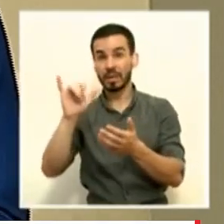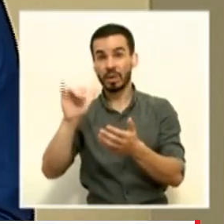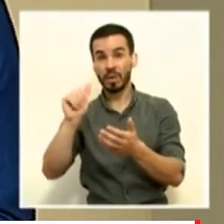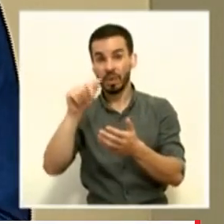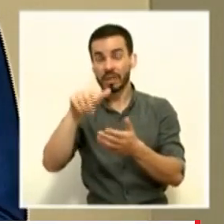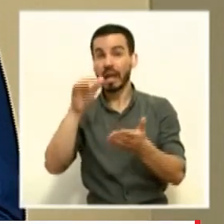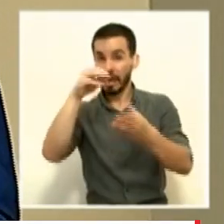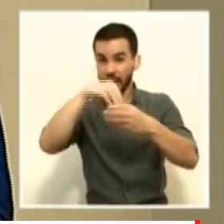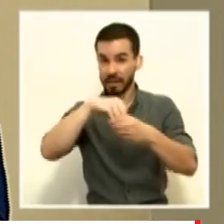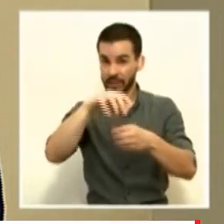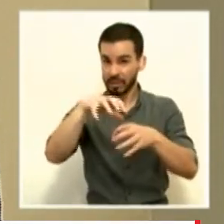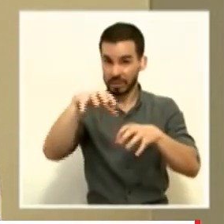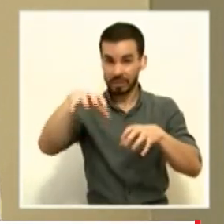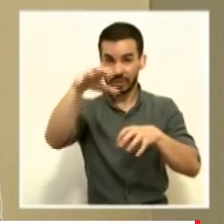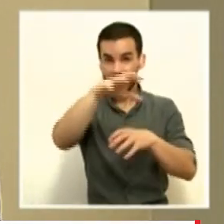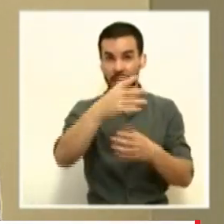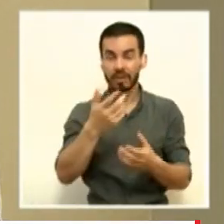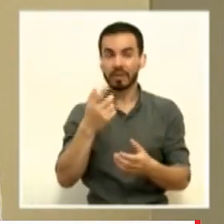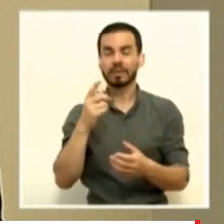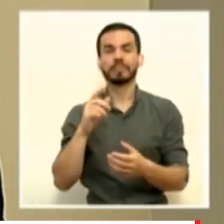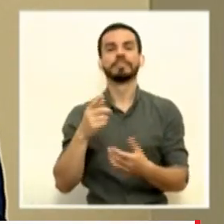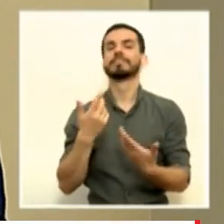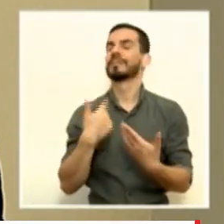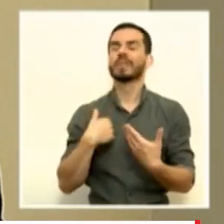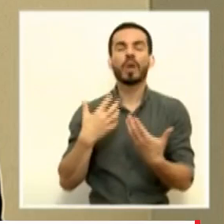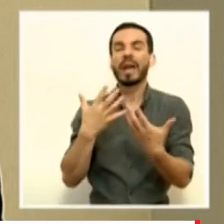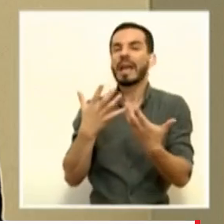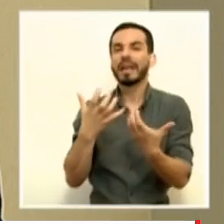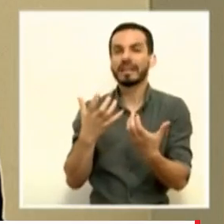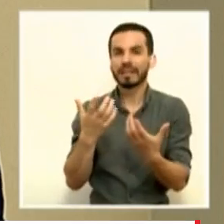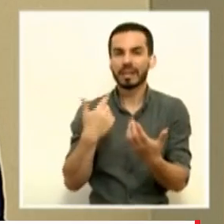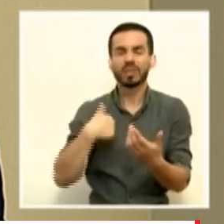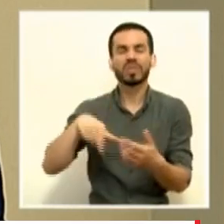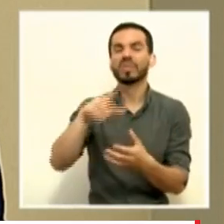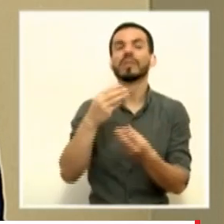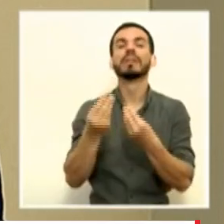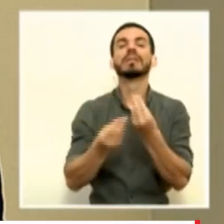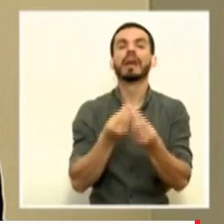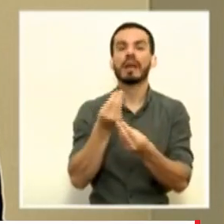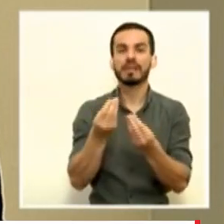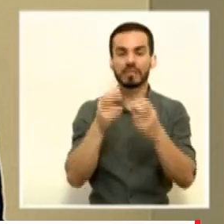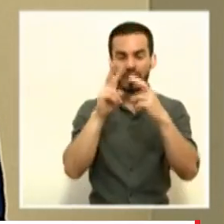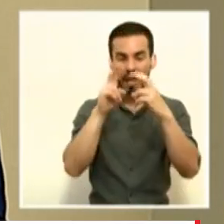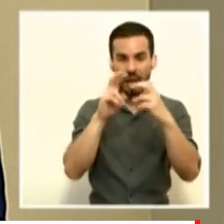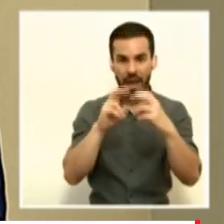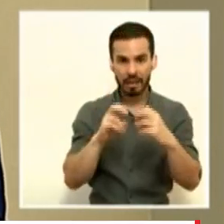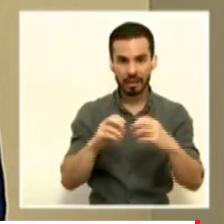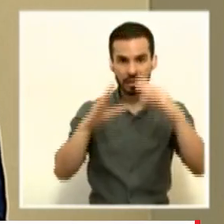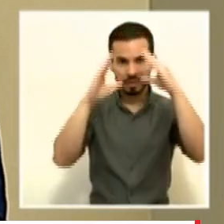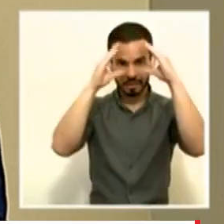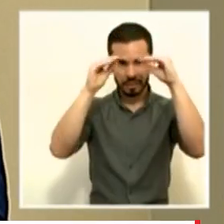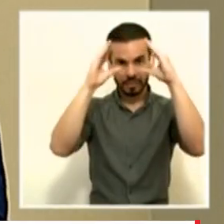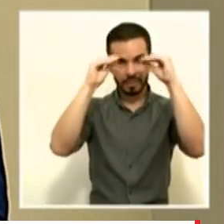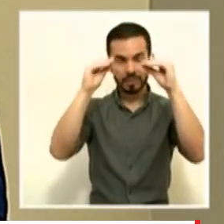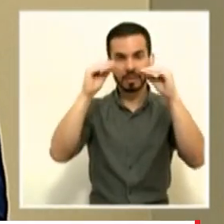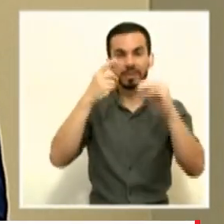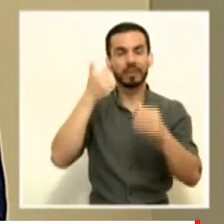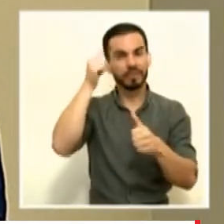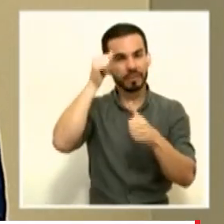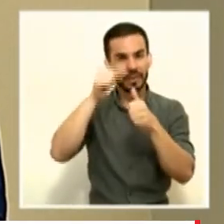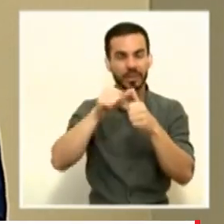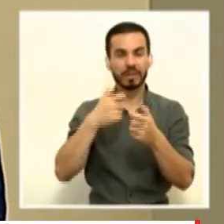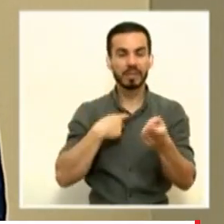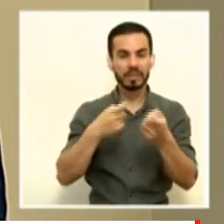cantones? Vamos a ver, no son intenciones, o sea, lo que hacemos es un análisis de los datos. Recordemos que estamos